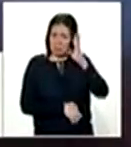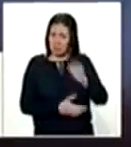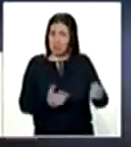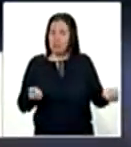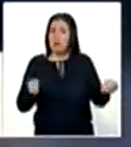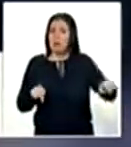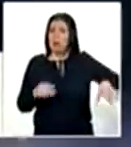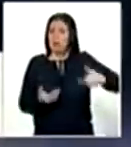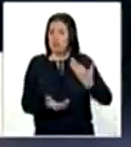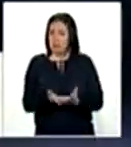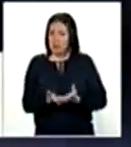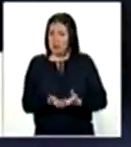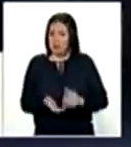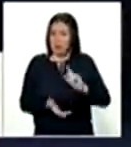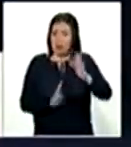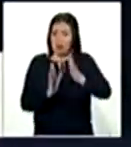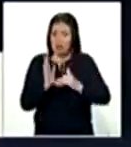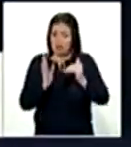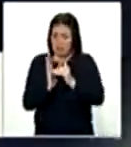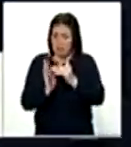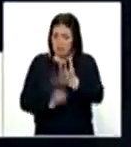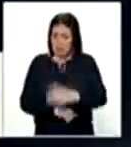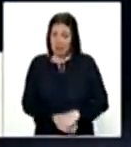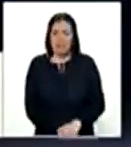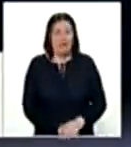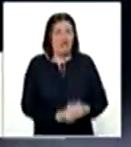a Nueva Zelanda.